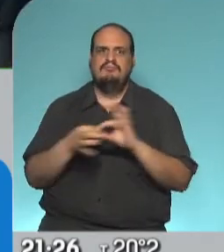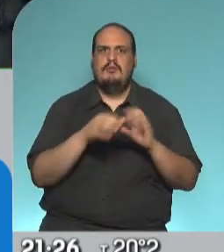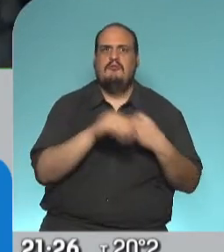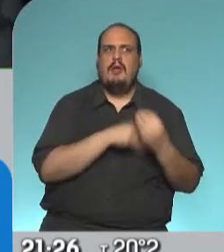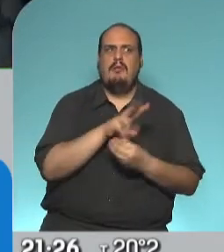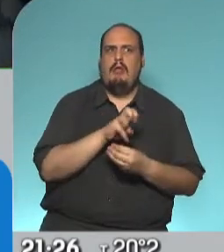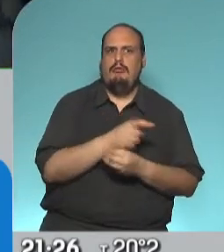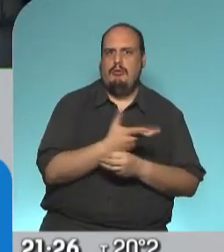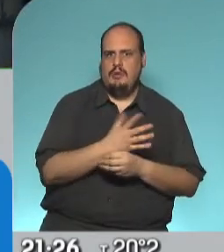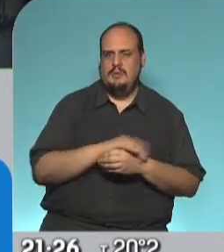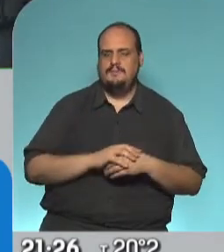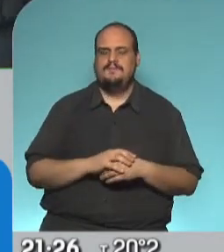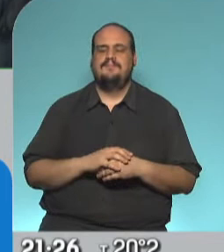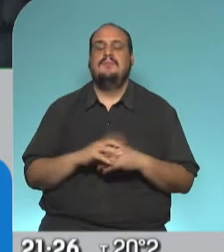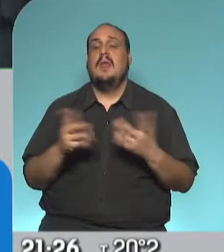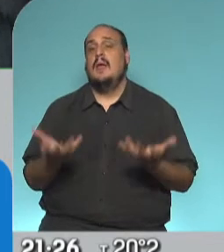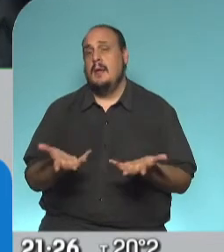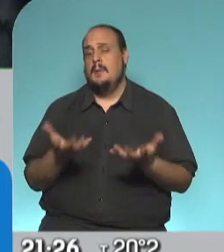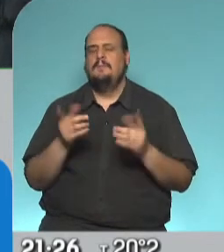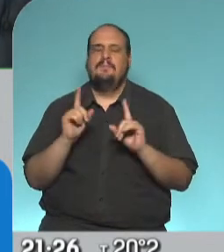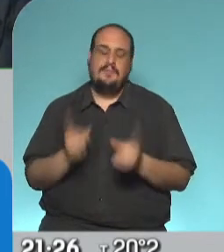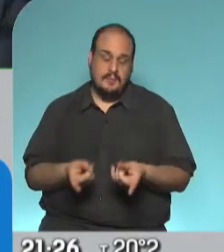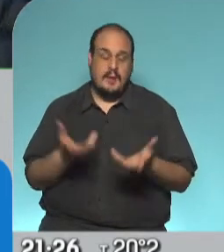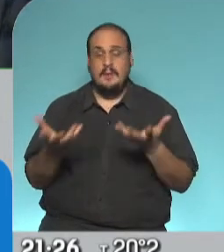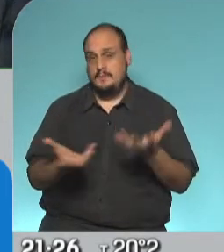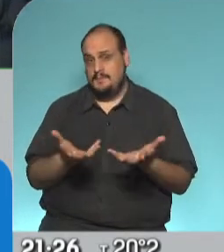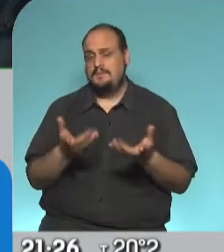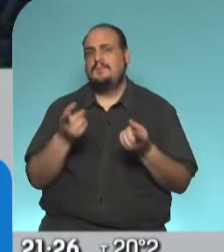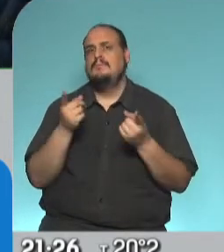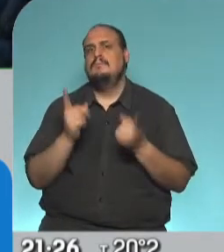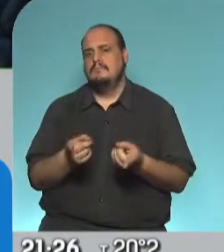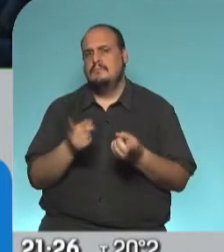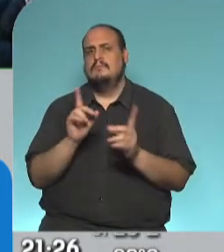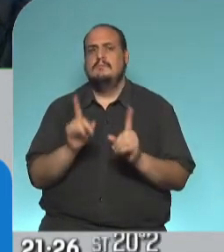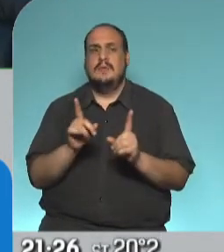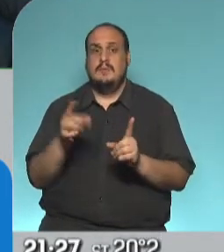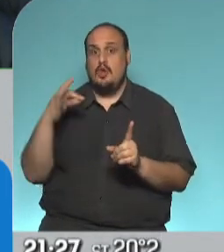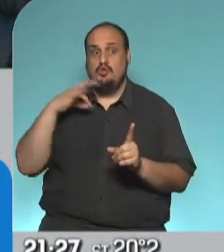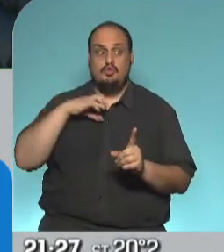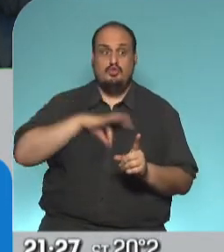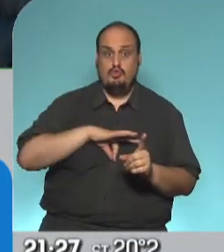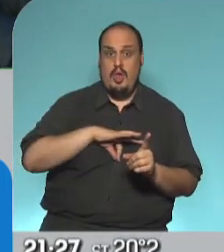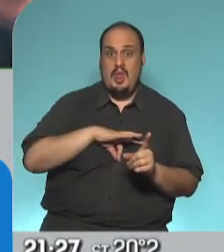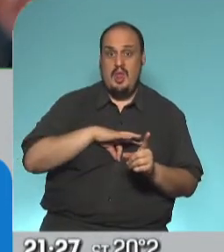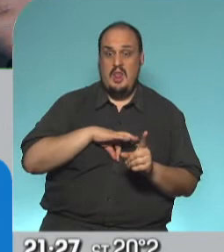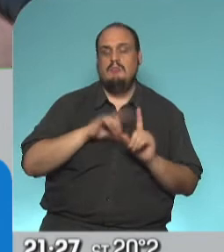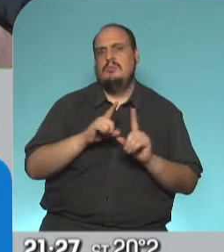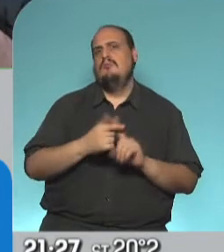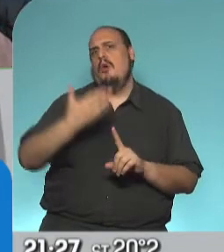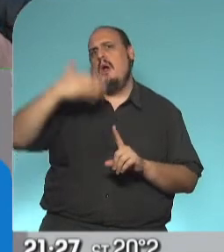salario familiar. Y digamos, en el momento en que el salario supere, como esto